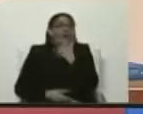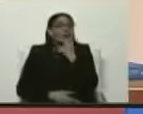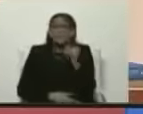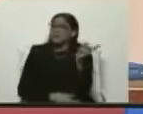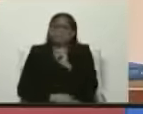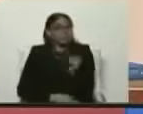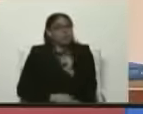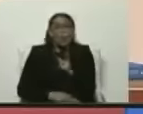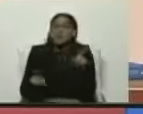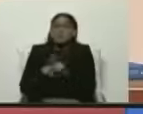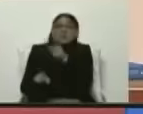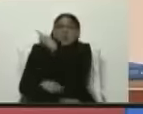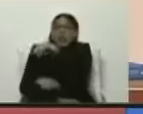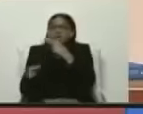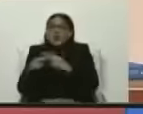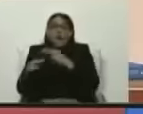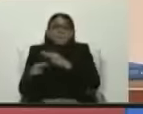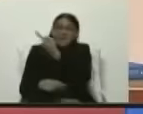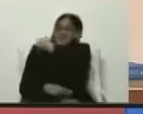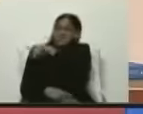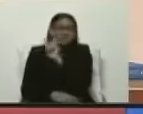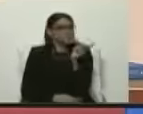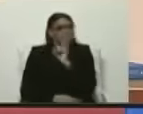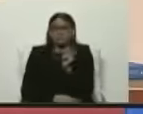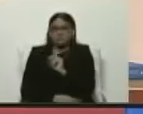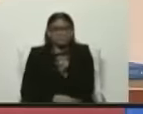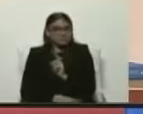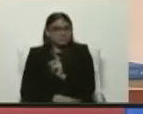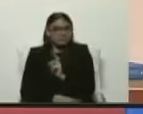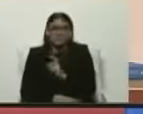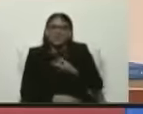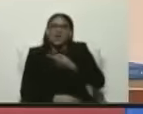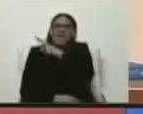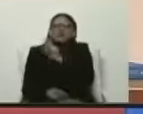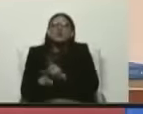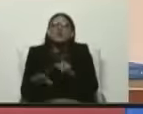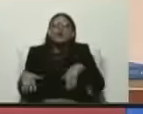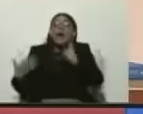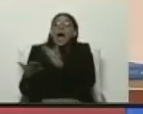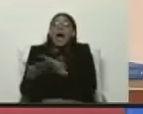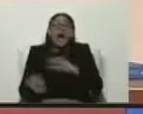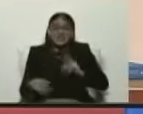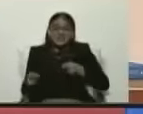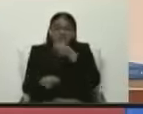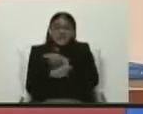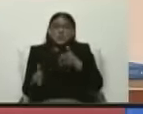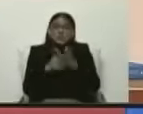apellidos. Los apellidos, los hijos de papi y mami, hasta los títulos universitarios se los regalaban.